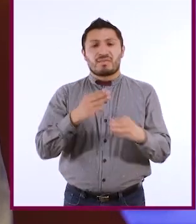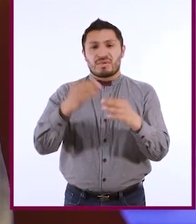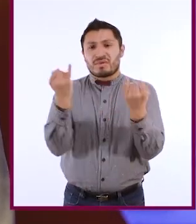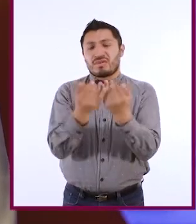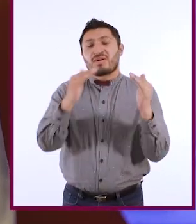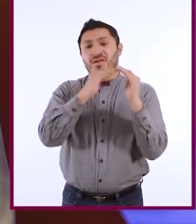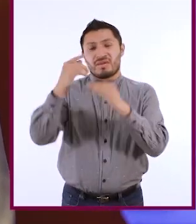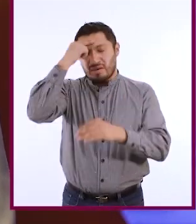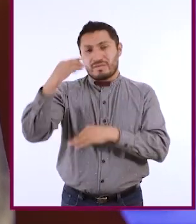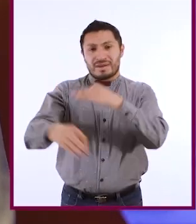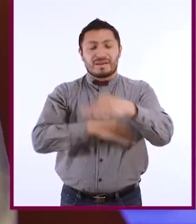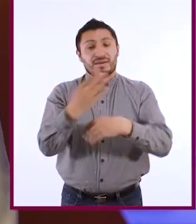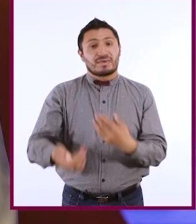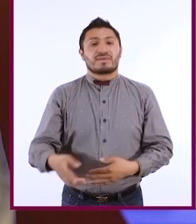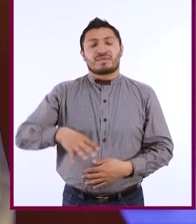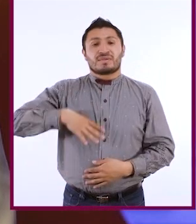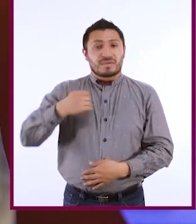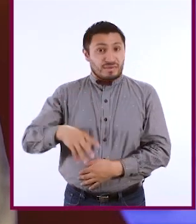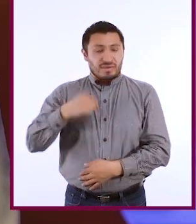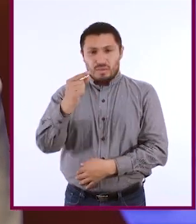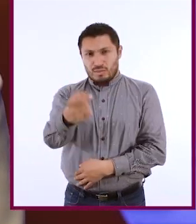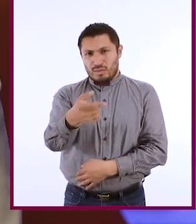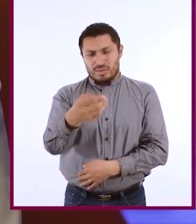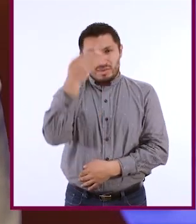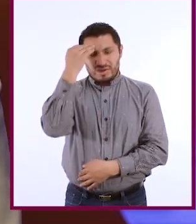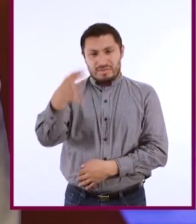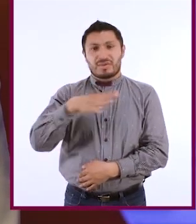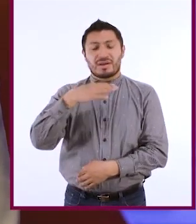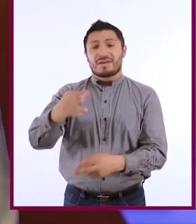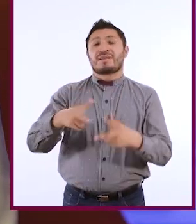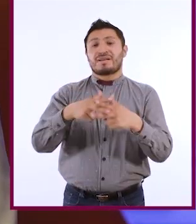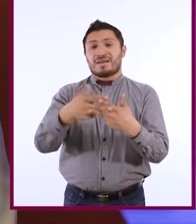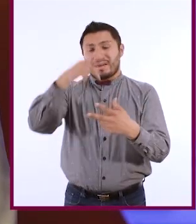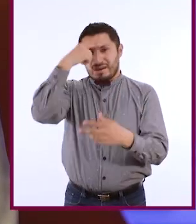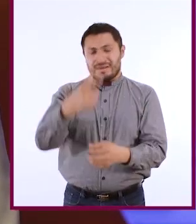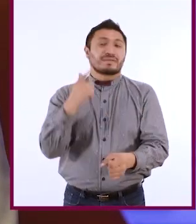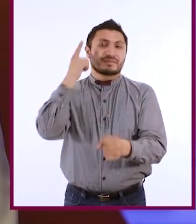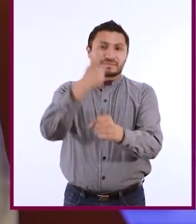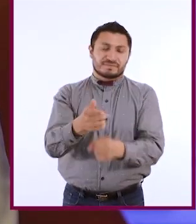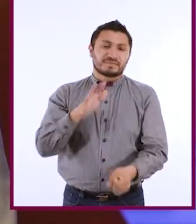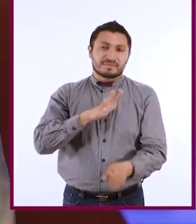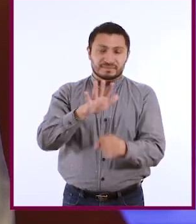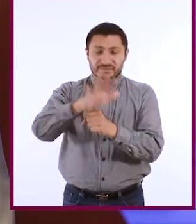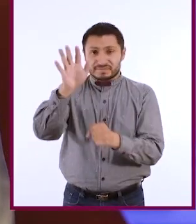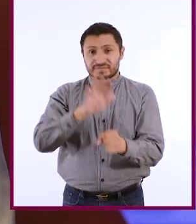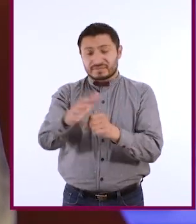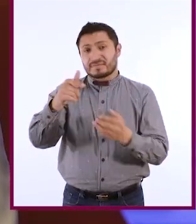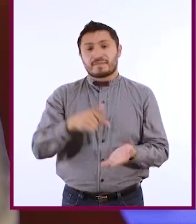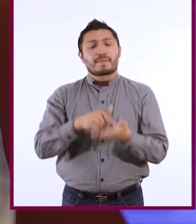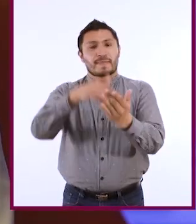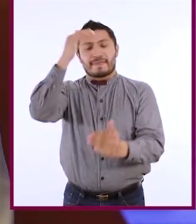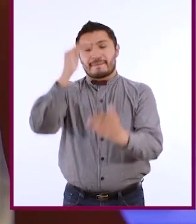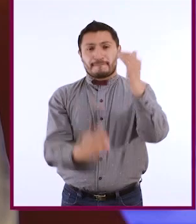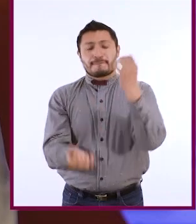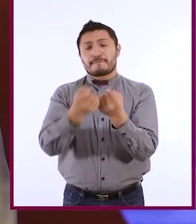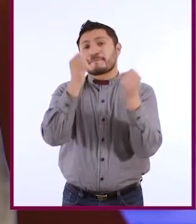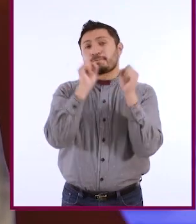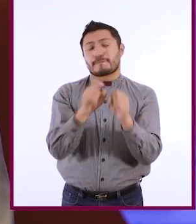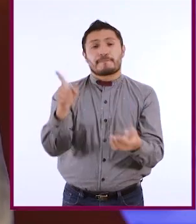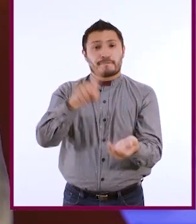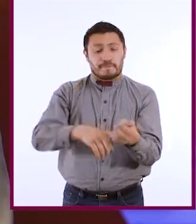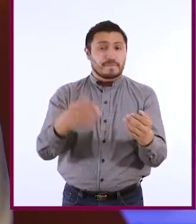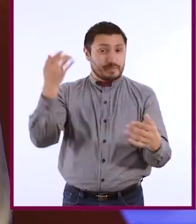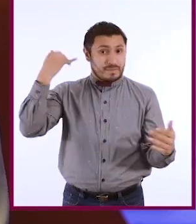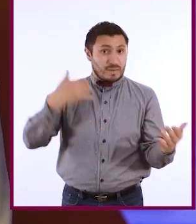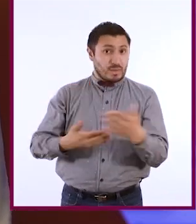todos. Intentaremos, aunque sea en poco tiempo, tener algunas herramientas para detectar lo que propicia las desigualdades en nuestra sociedad desde la